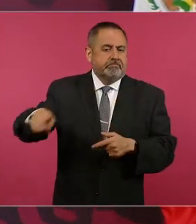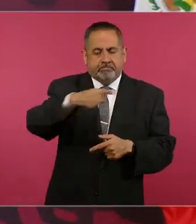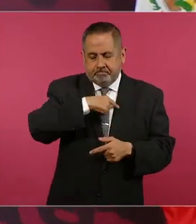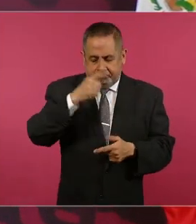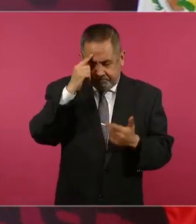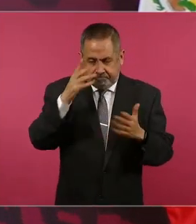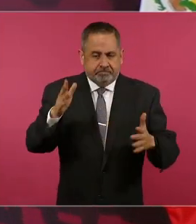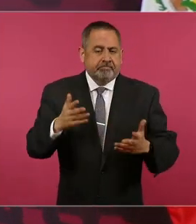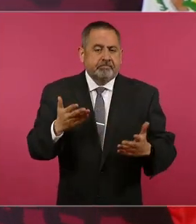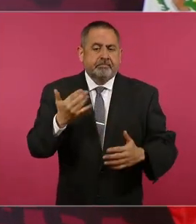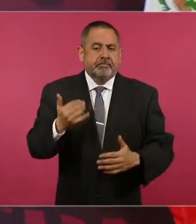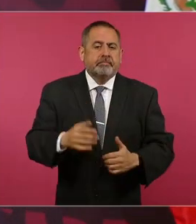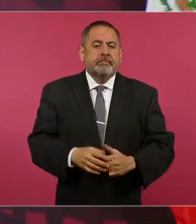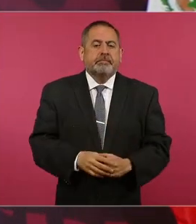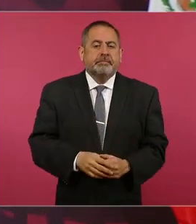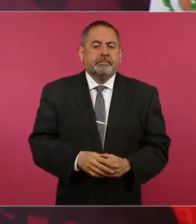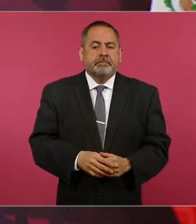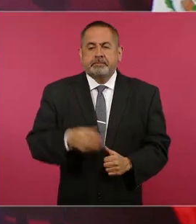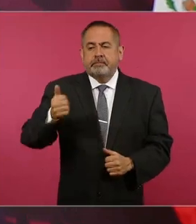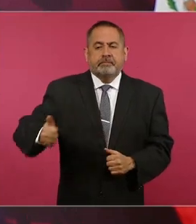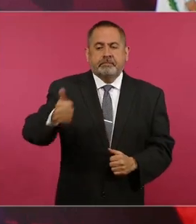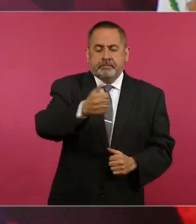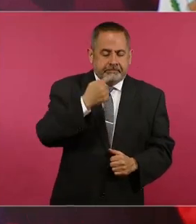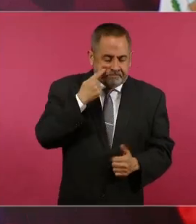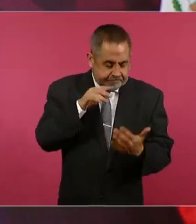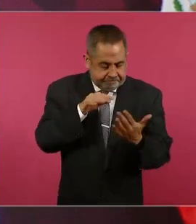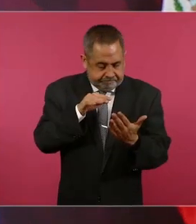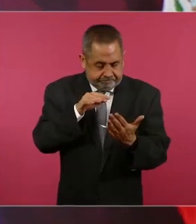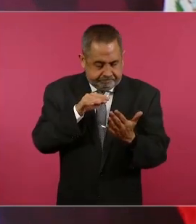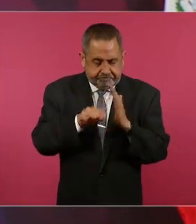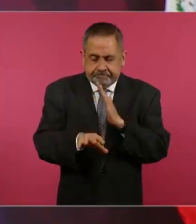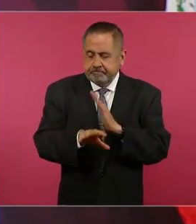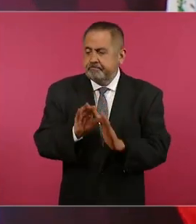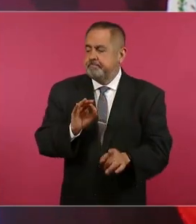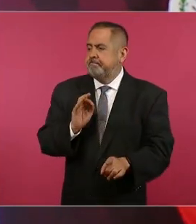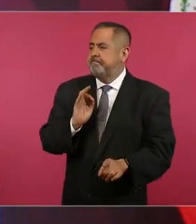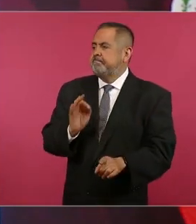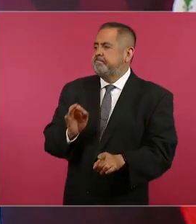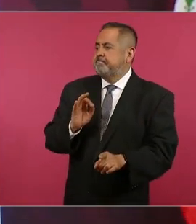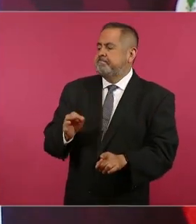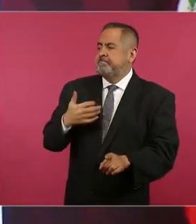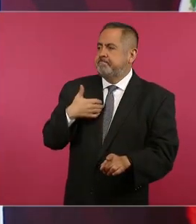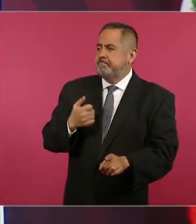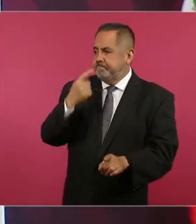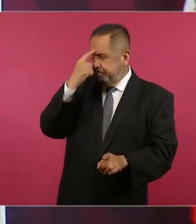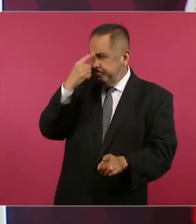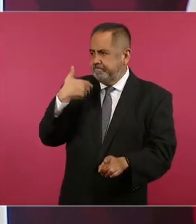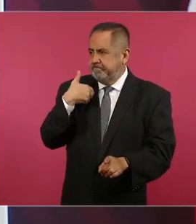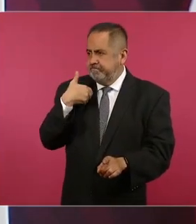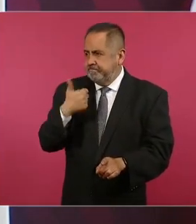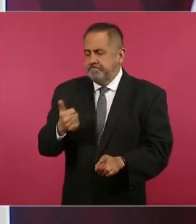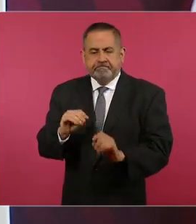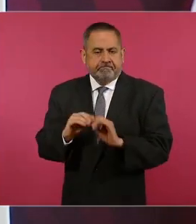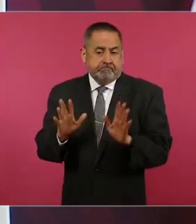que cada quien saque sus propias conclusiones